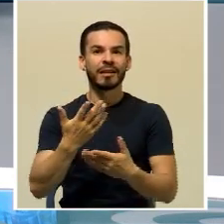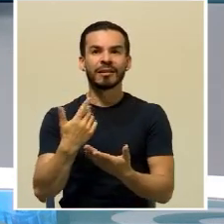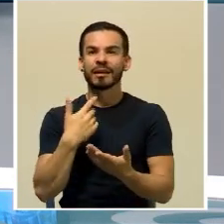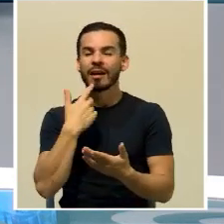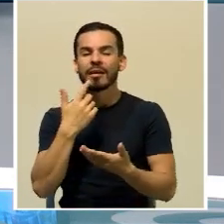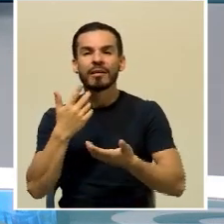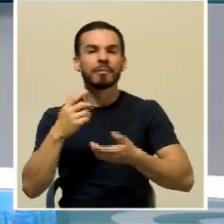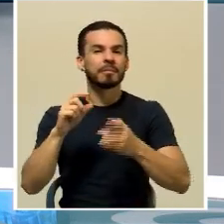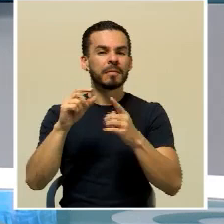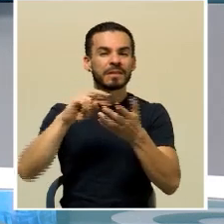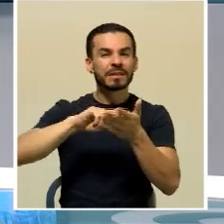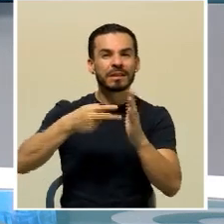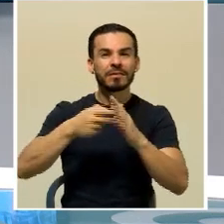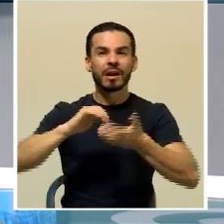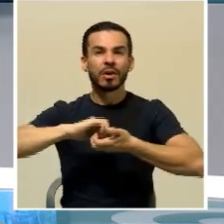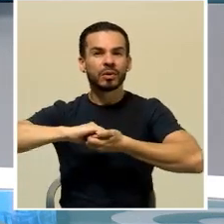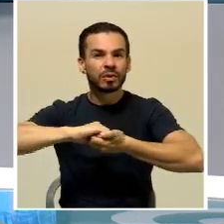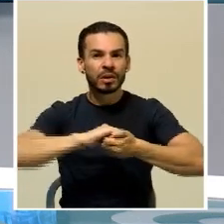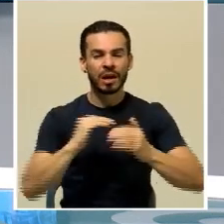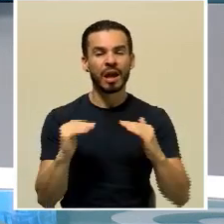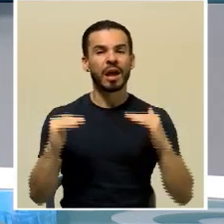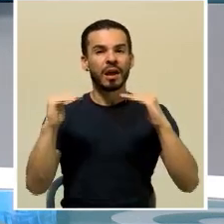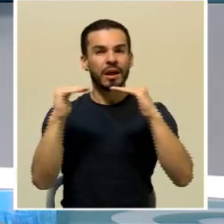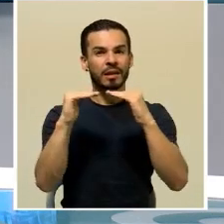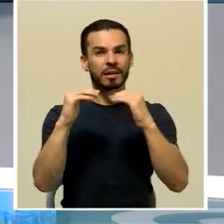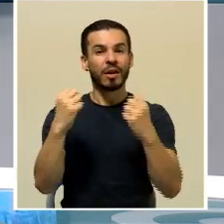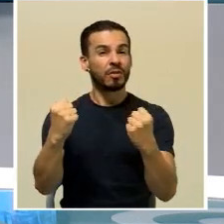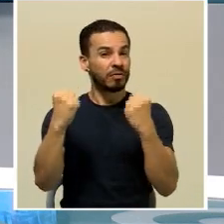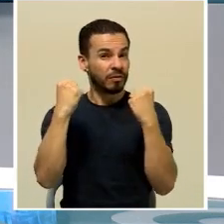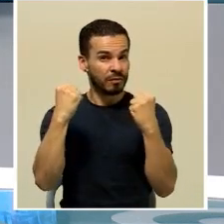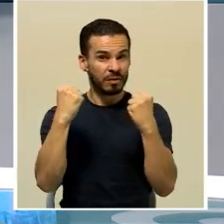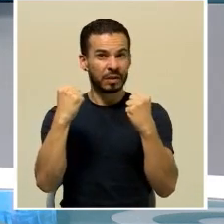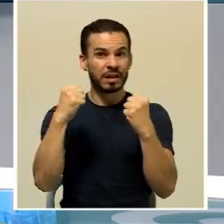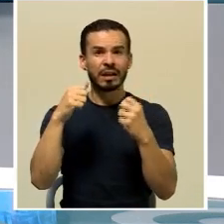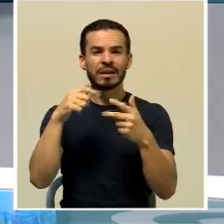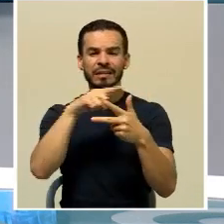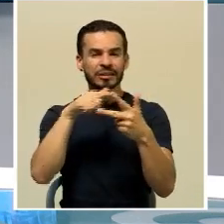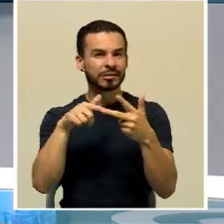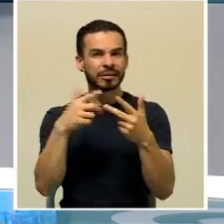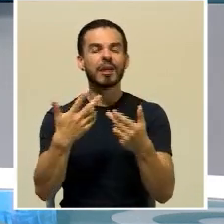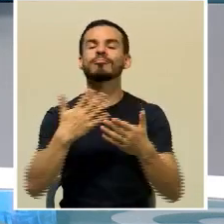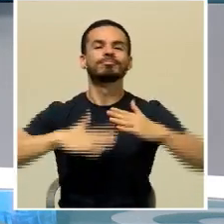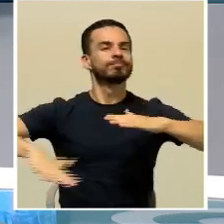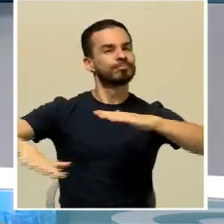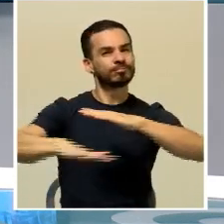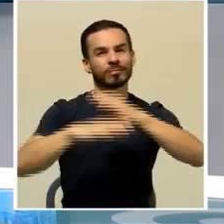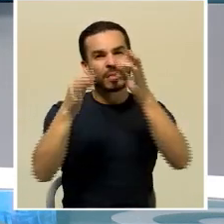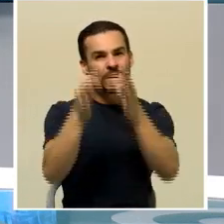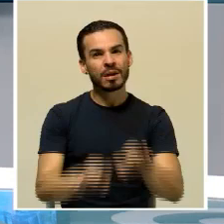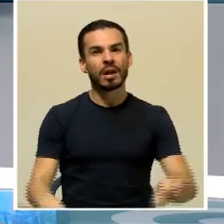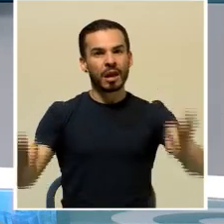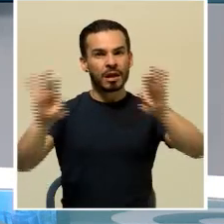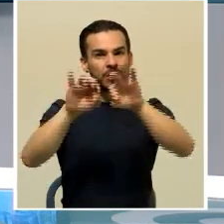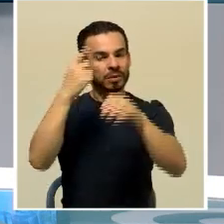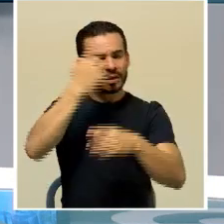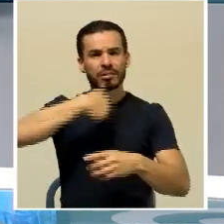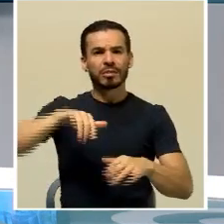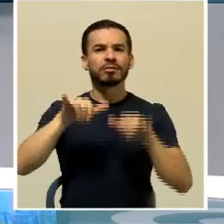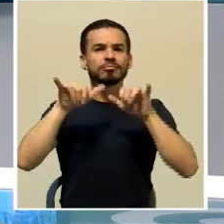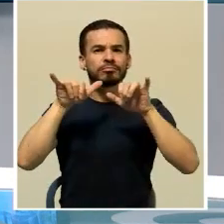como solidaridad, equidad y fortaleza se vuelven fundamentales para